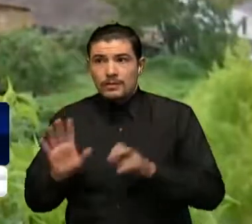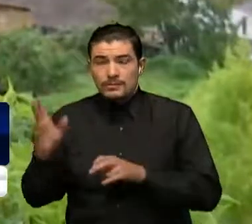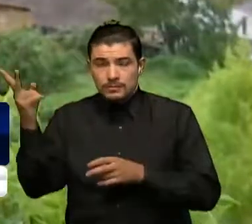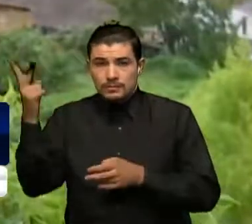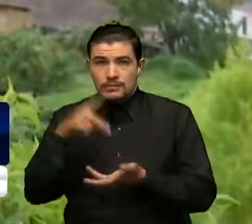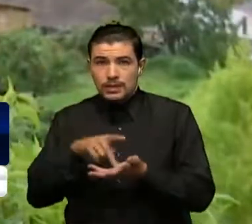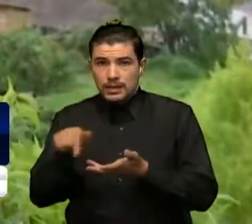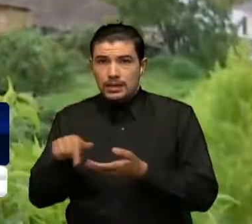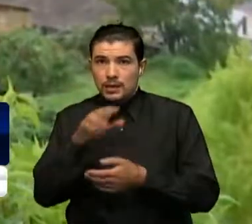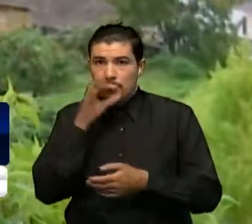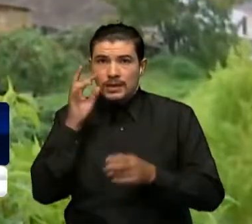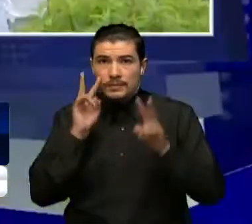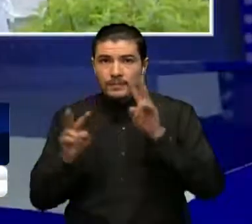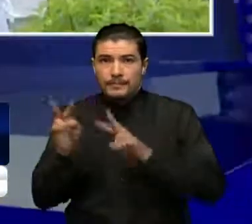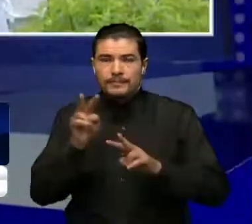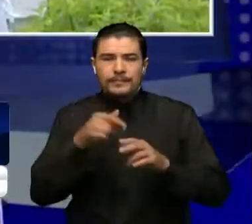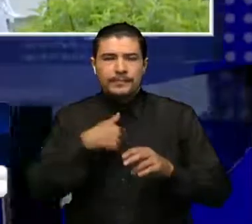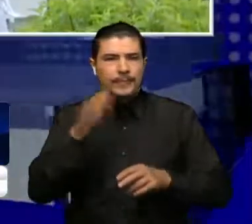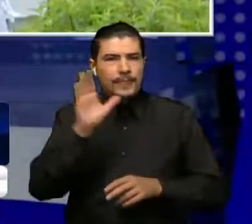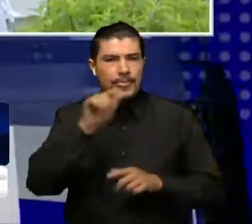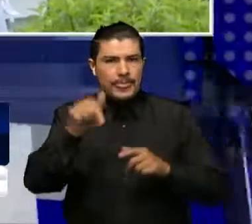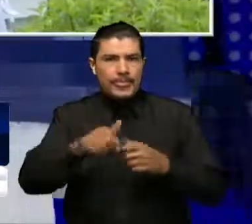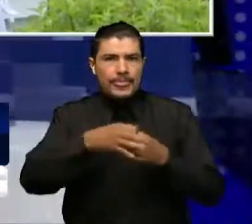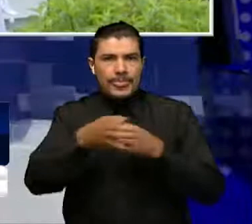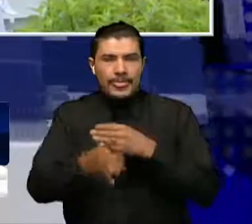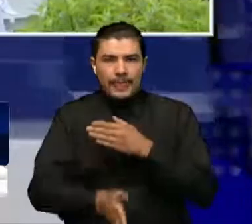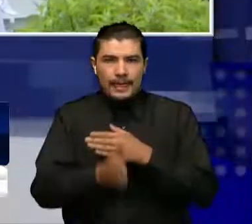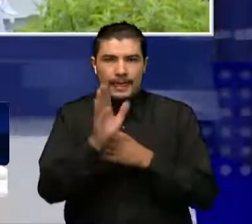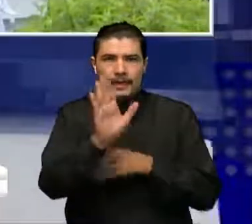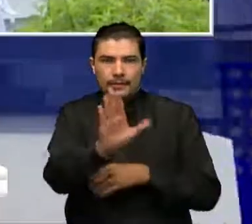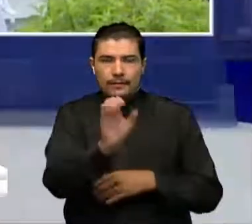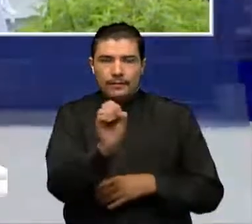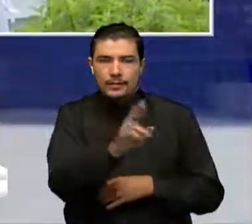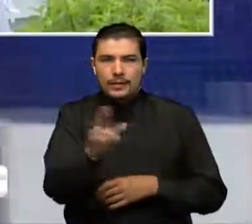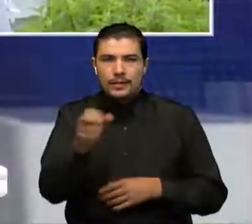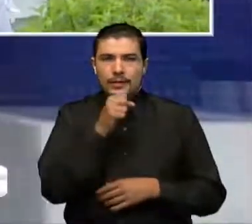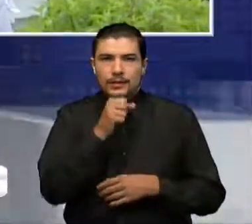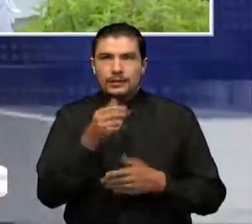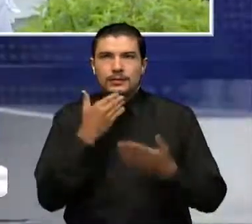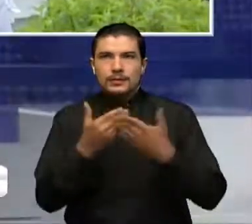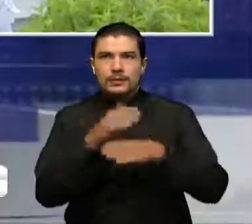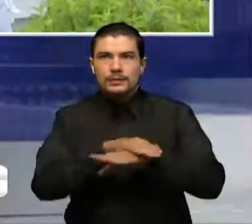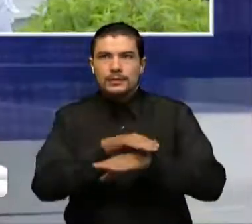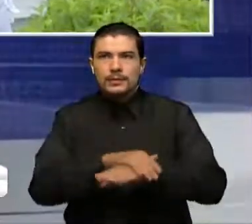Me despido de este municipio para darle paso a ustedes en el Centro de Noticias. Les deseo una buena tarde.